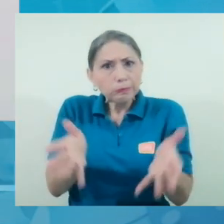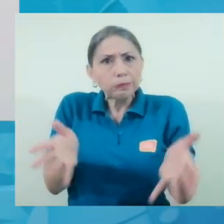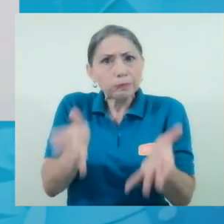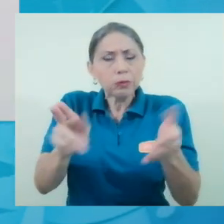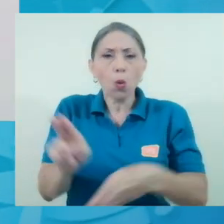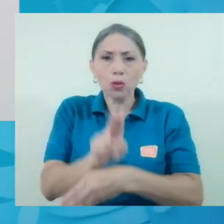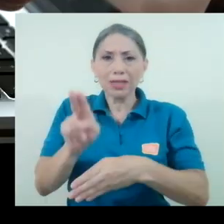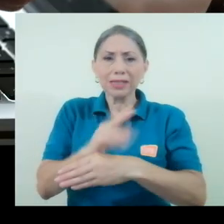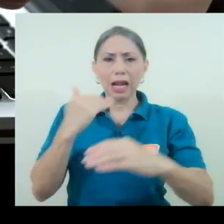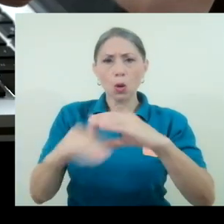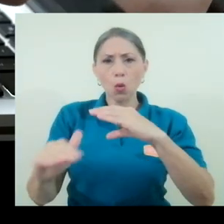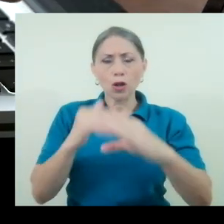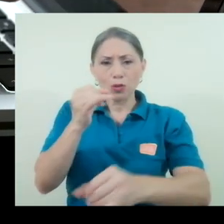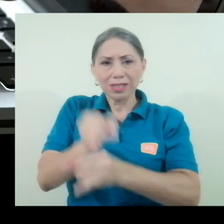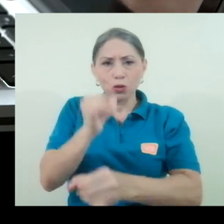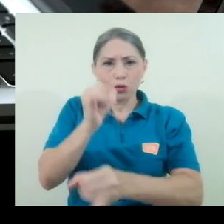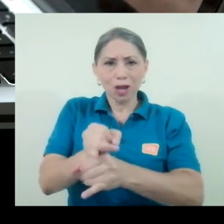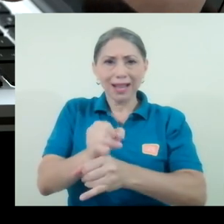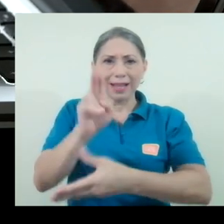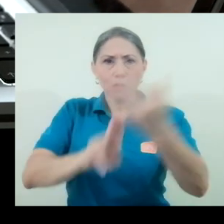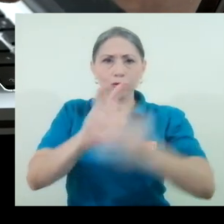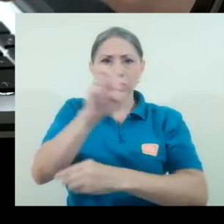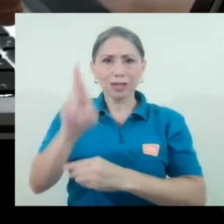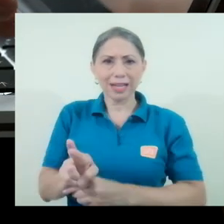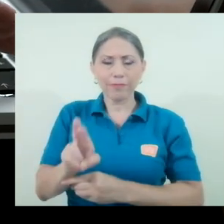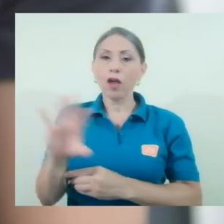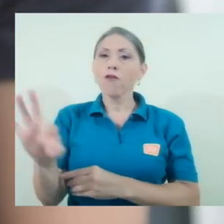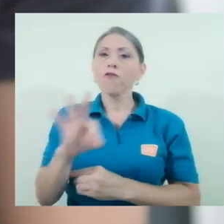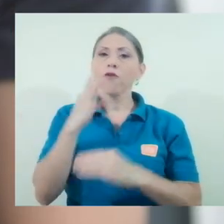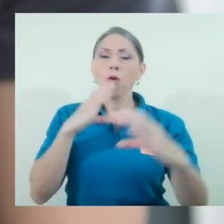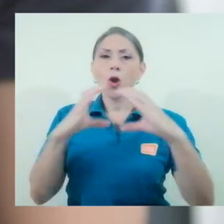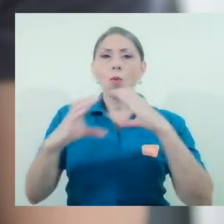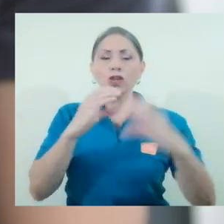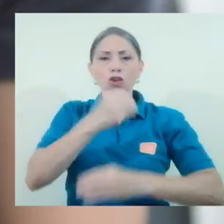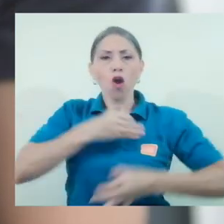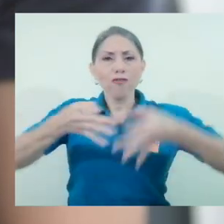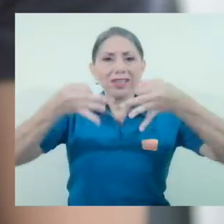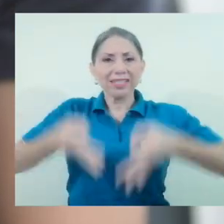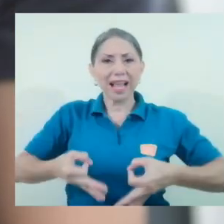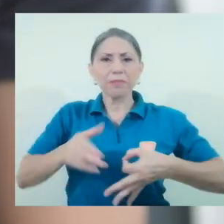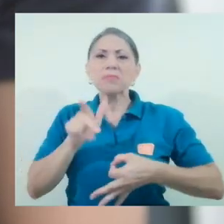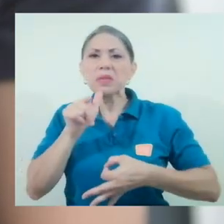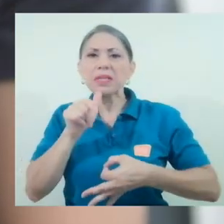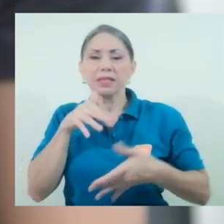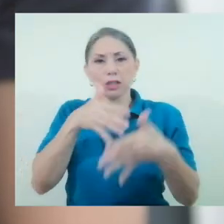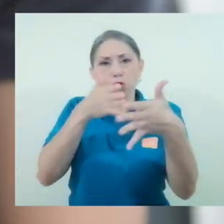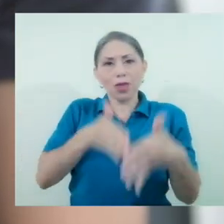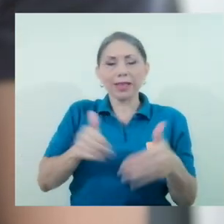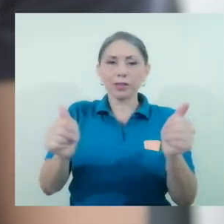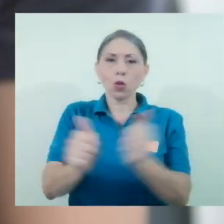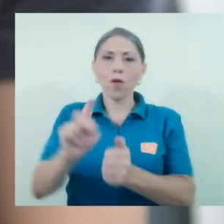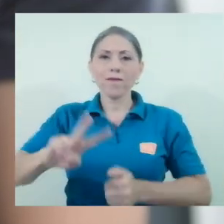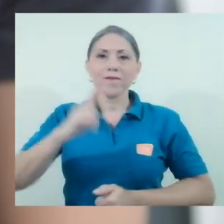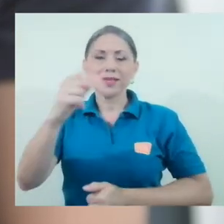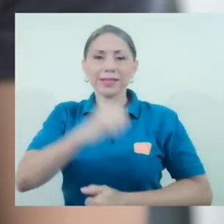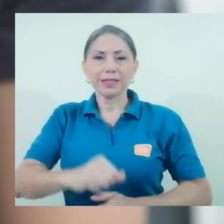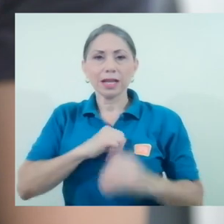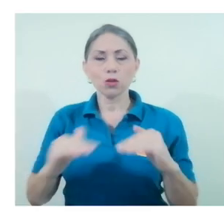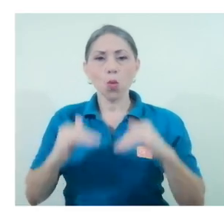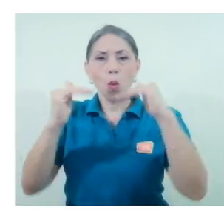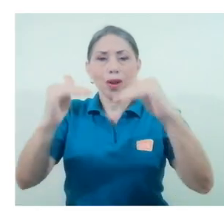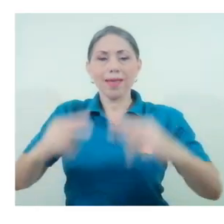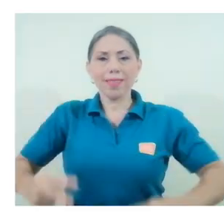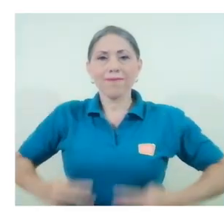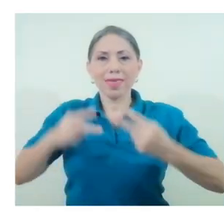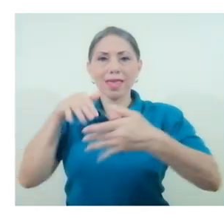el correo institucional de la Universidad de Costa Rica como el medio de comunicación oficial entre los estudiantes y pues la Vicerrectoría de